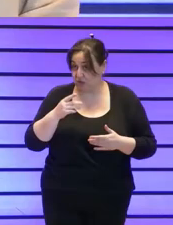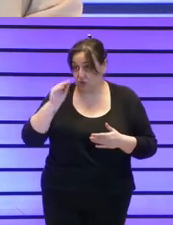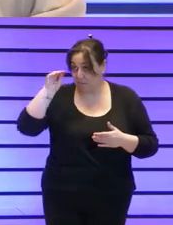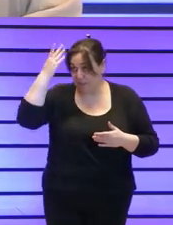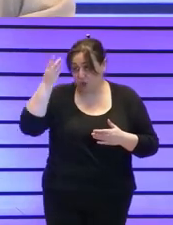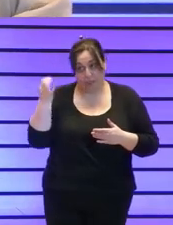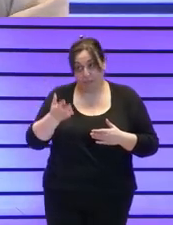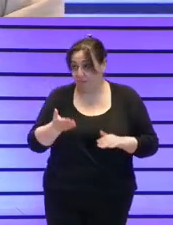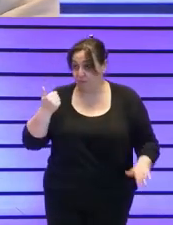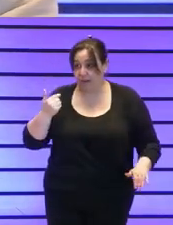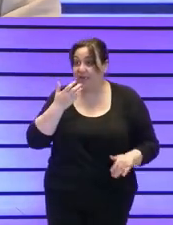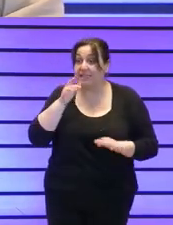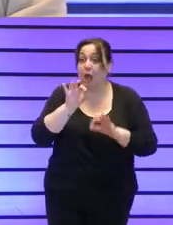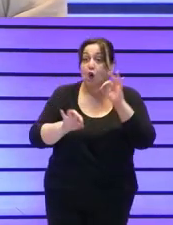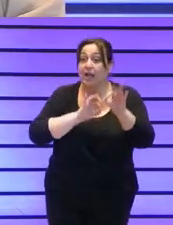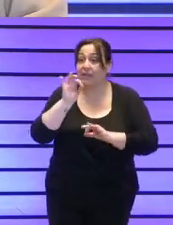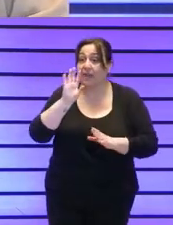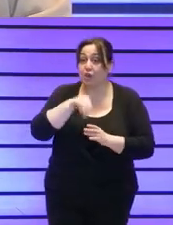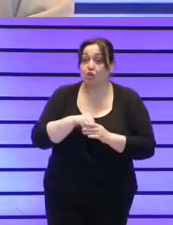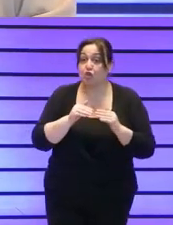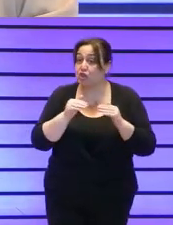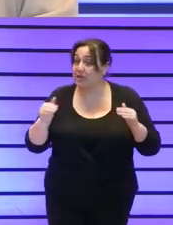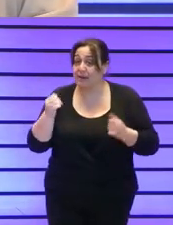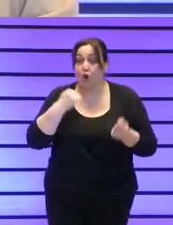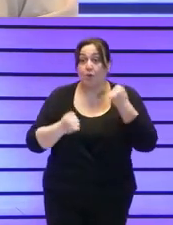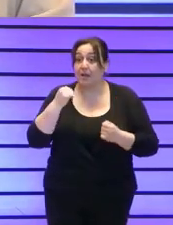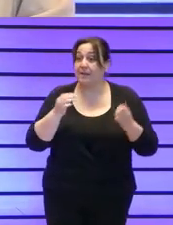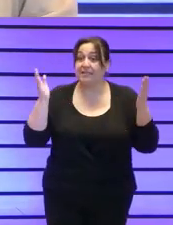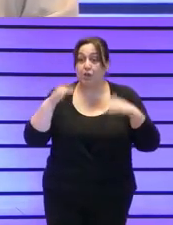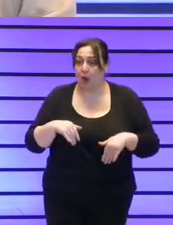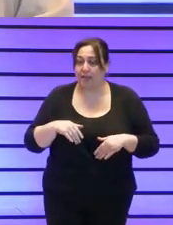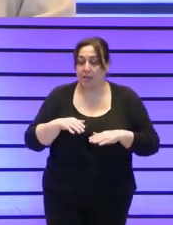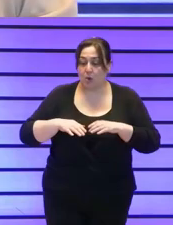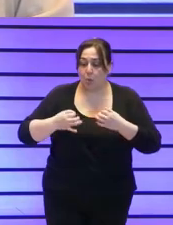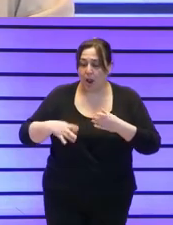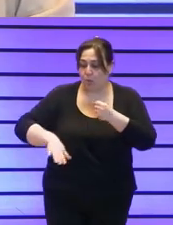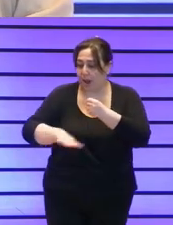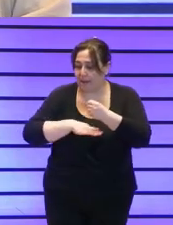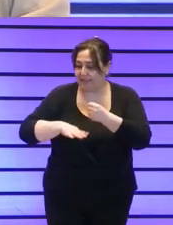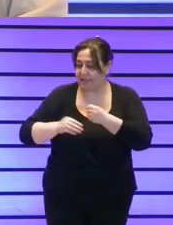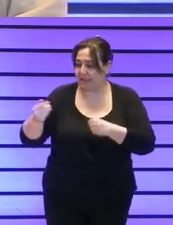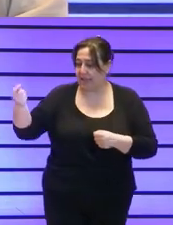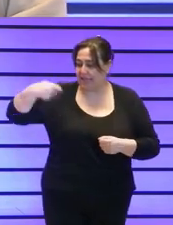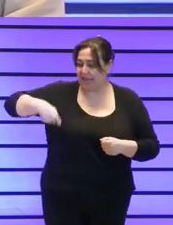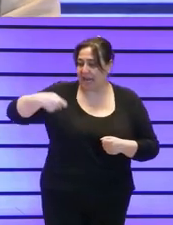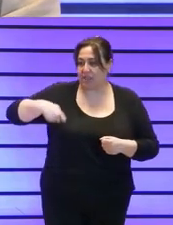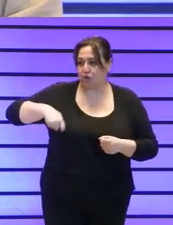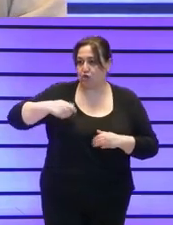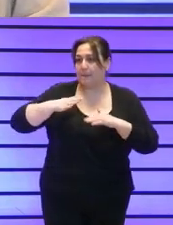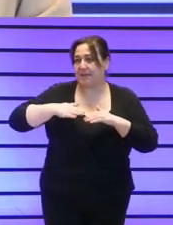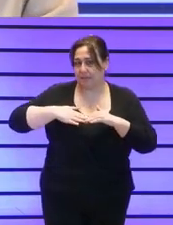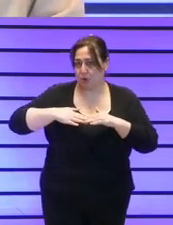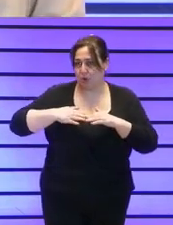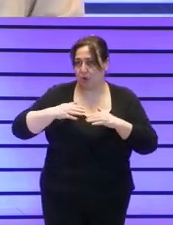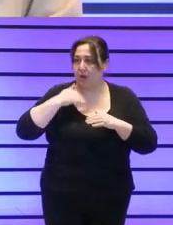la organización no es sostenible económicamente, ¿no? Si no tiene una base de ingresos mínimamente diversificada,